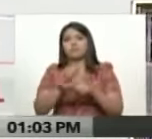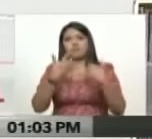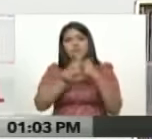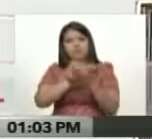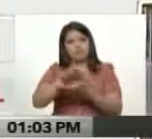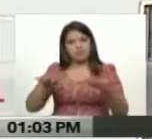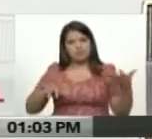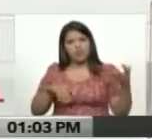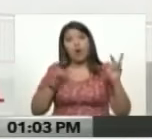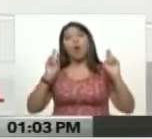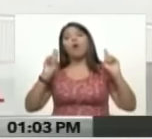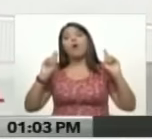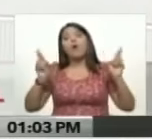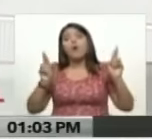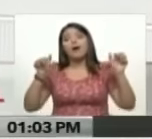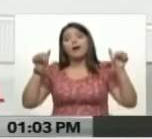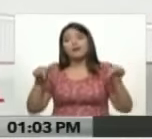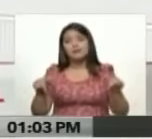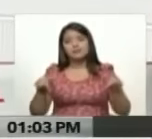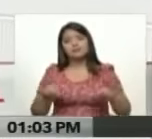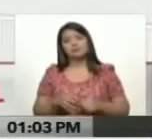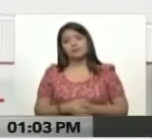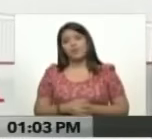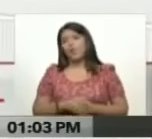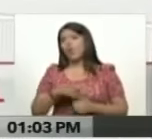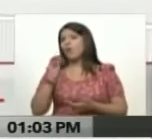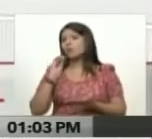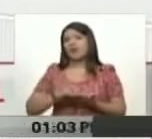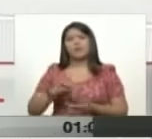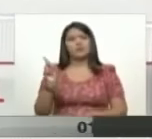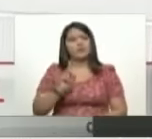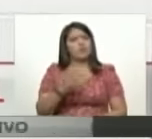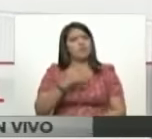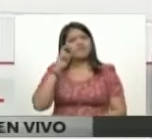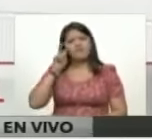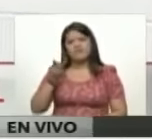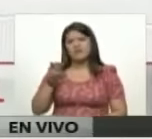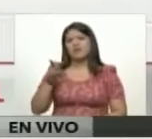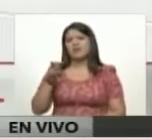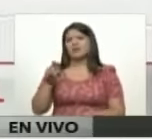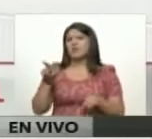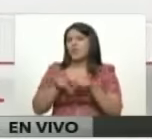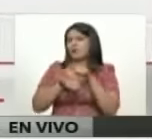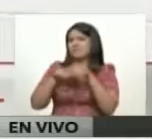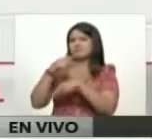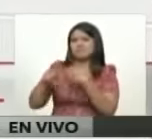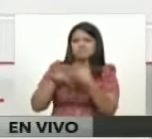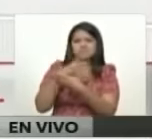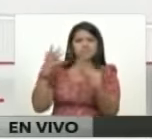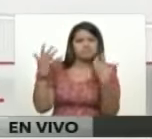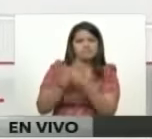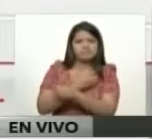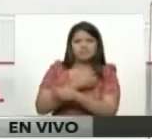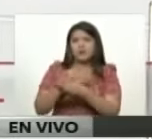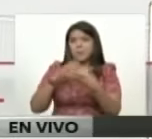Ojalá este recinto no vuelva a contemplar los procederes